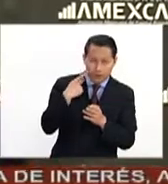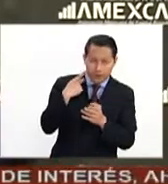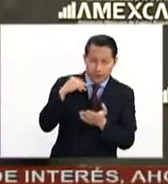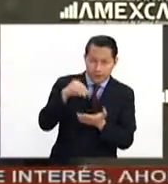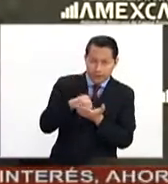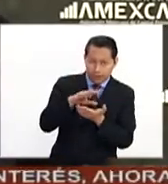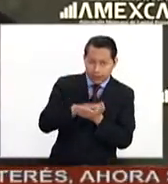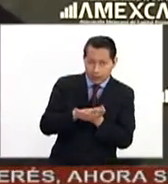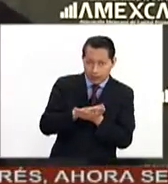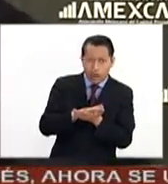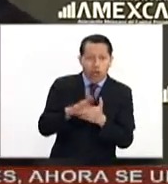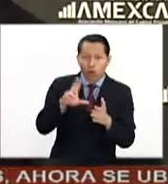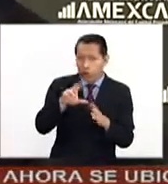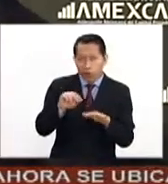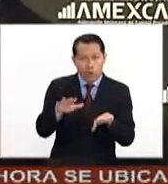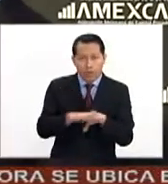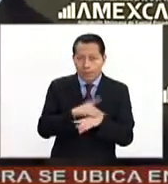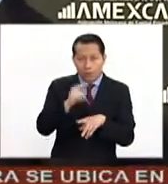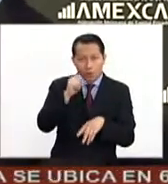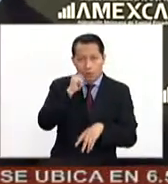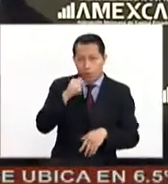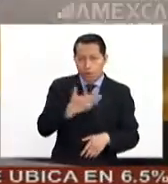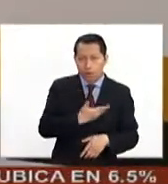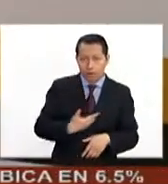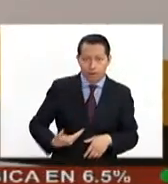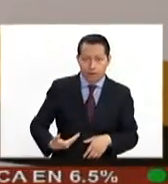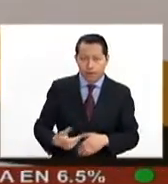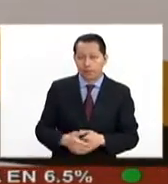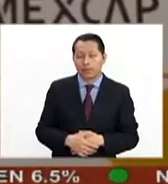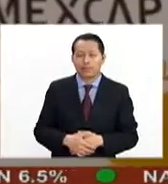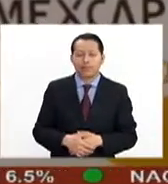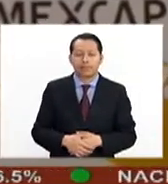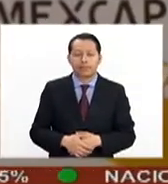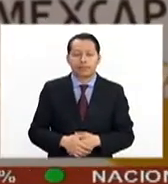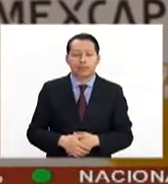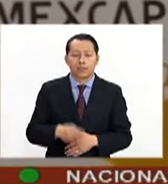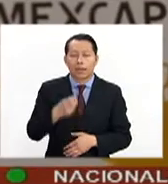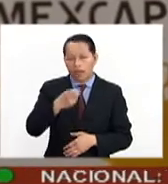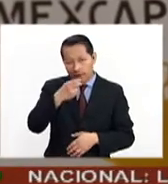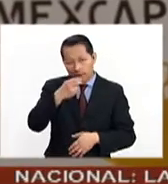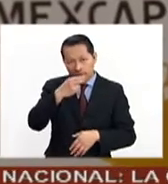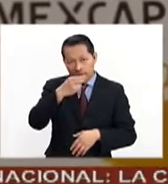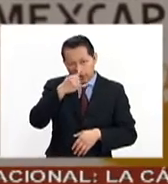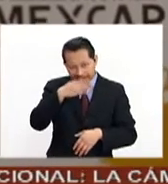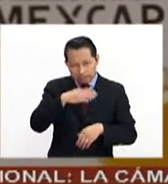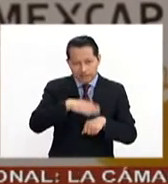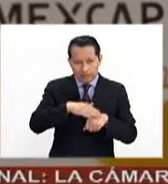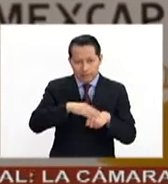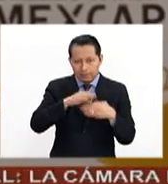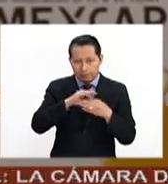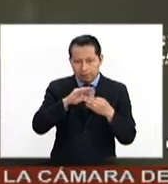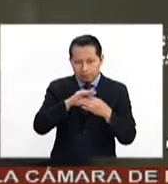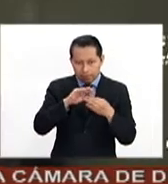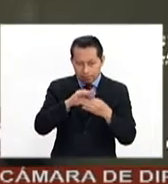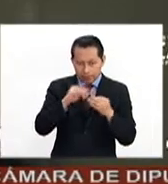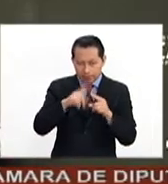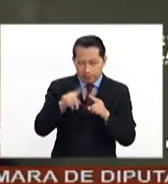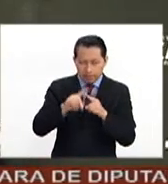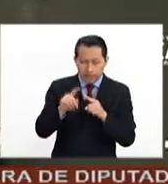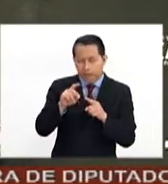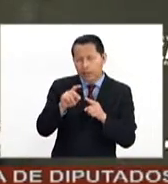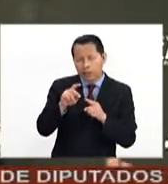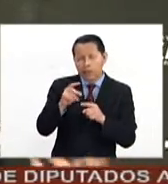no cambie independientemente de quién está gobernando. Ante las amenazas políticas, el secretario Nuño advirtió que se deben